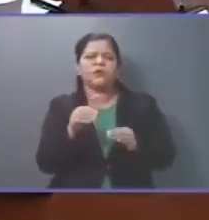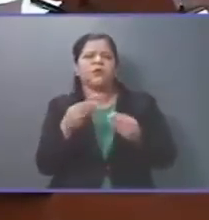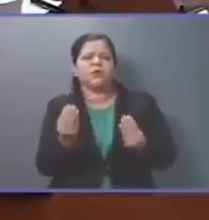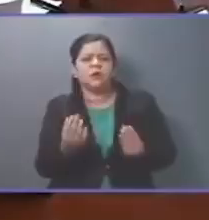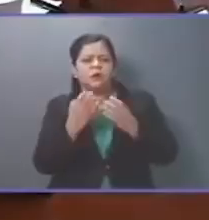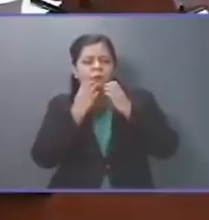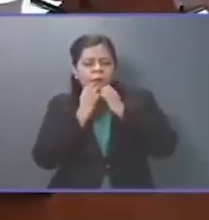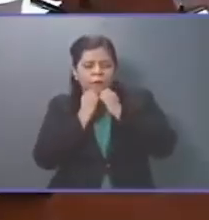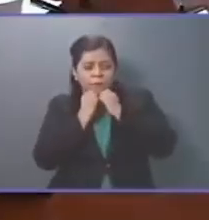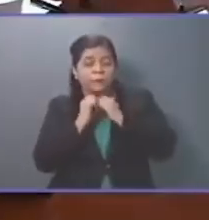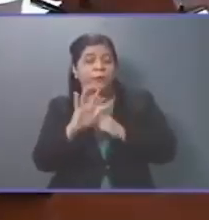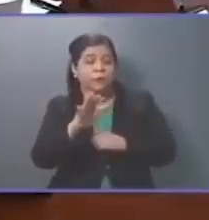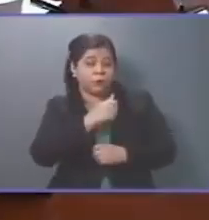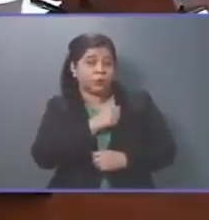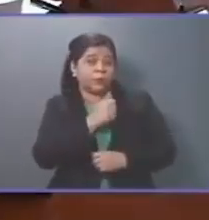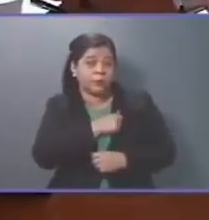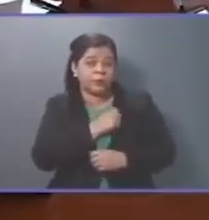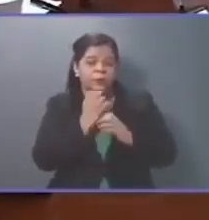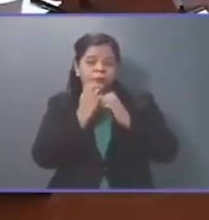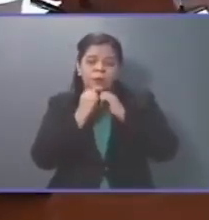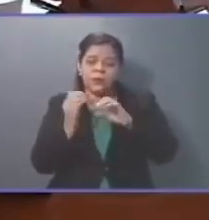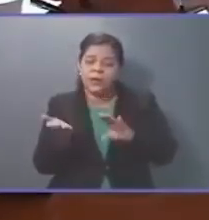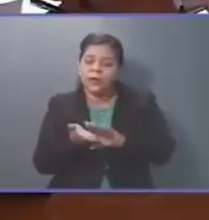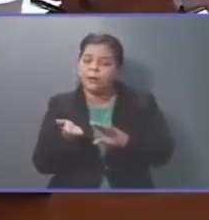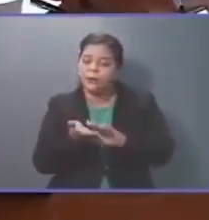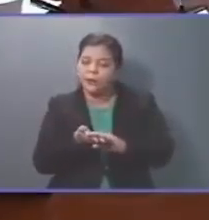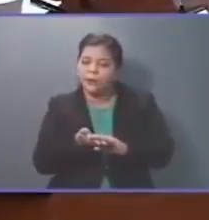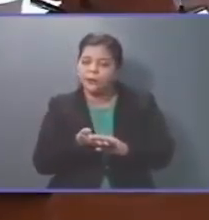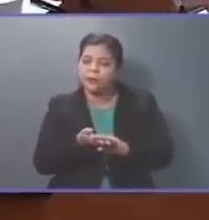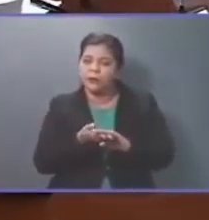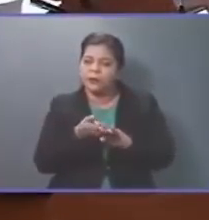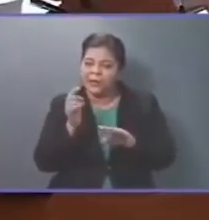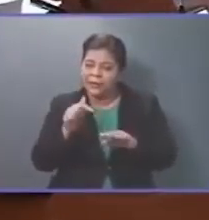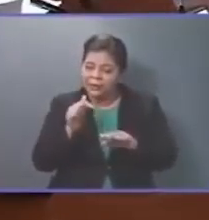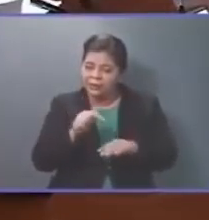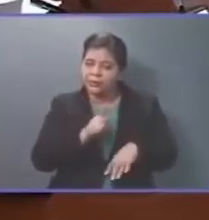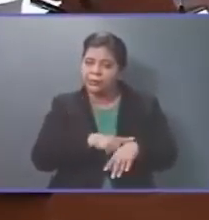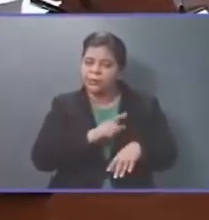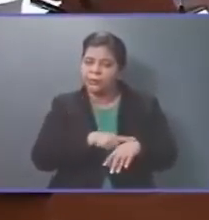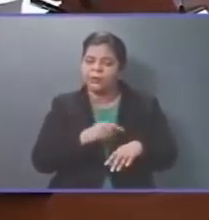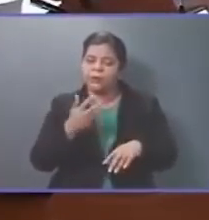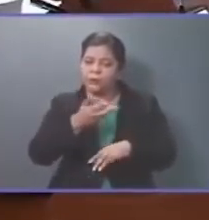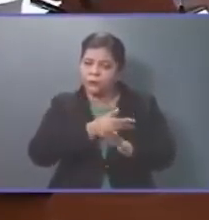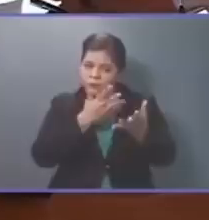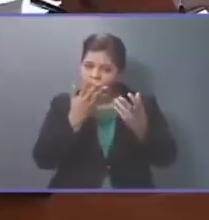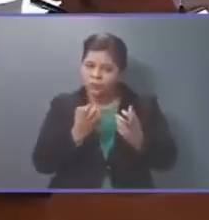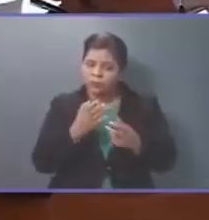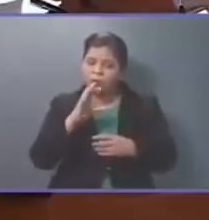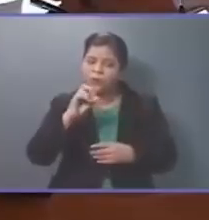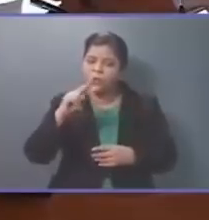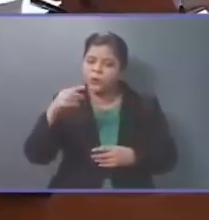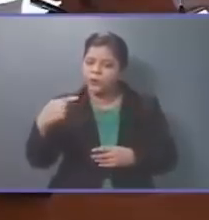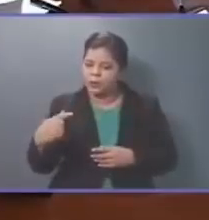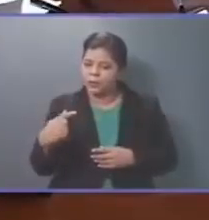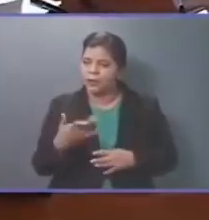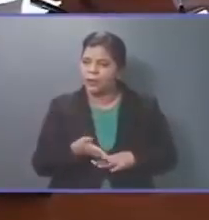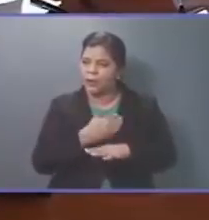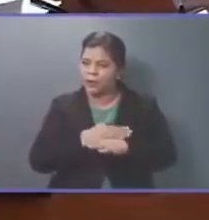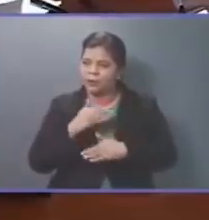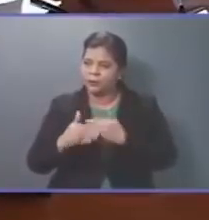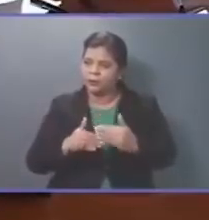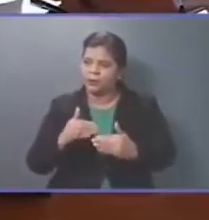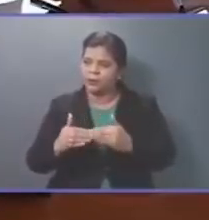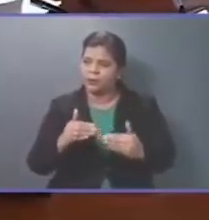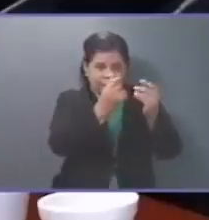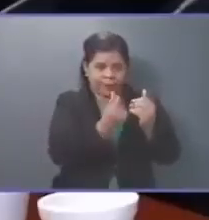usted, porque eso sí era una responsabilidad suya, los expedientes que se llevaban, en este caso, lo que nos interesa, de las ONGs que se estaban